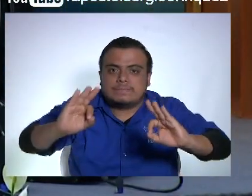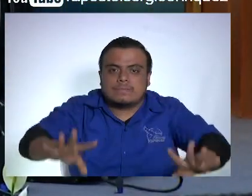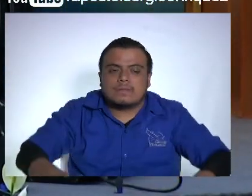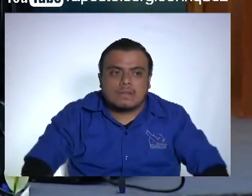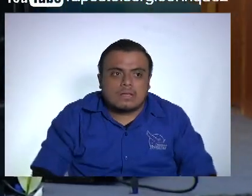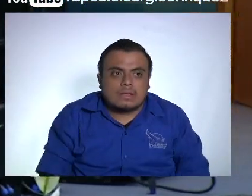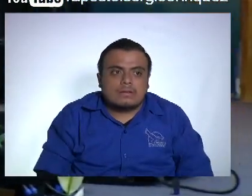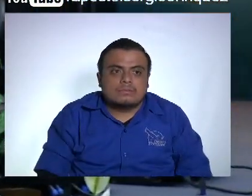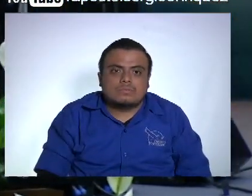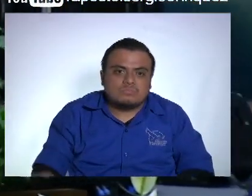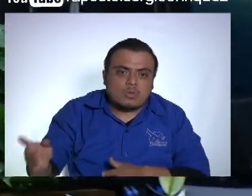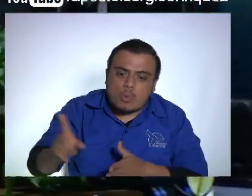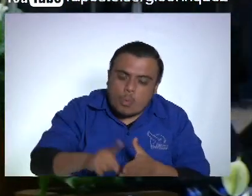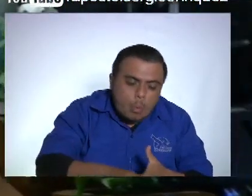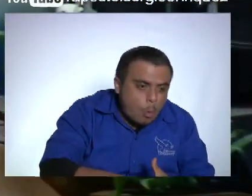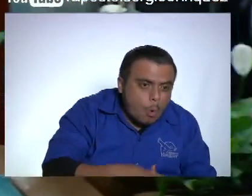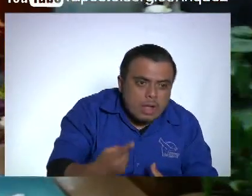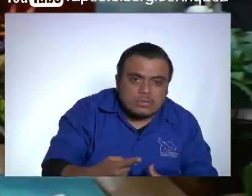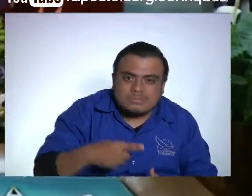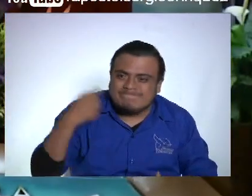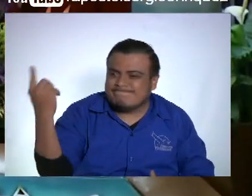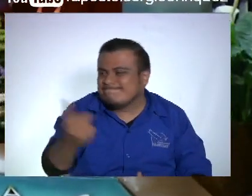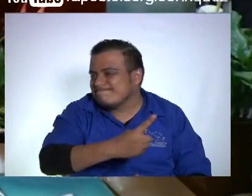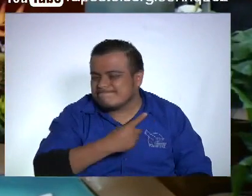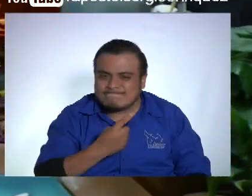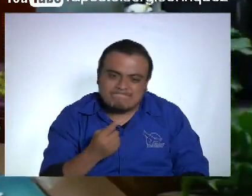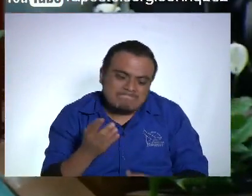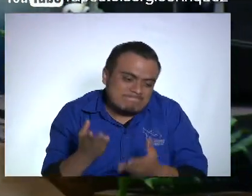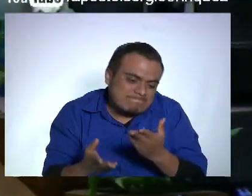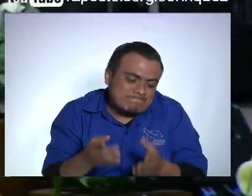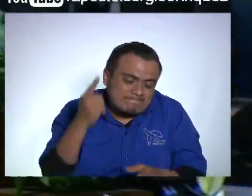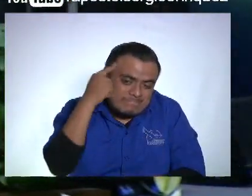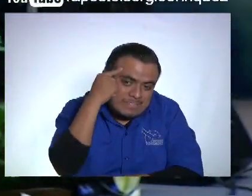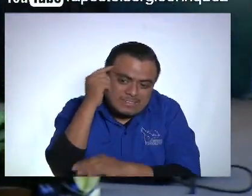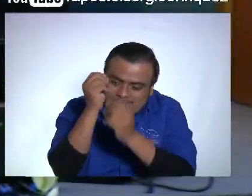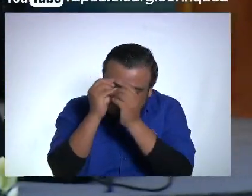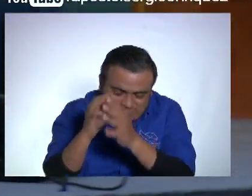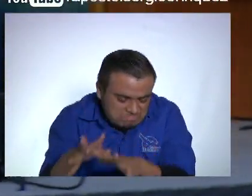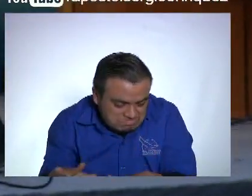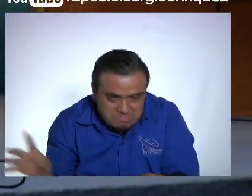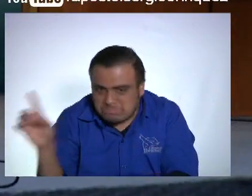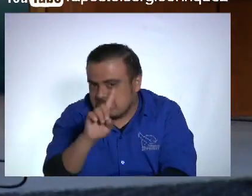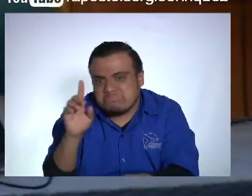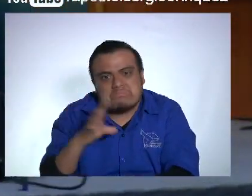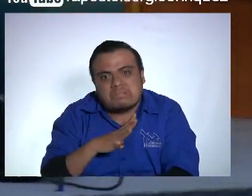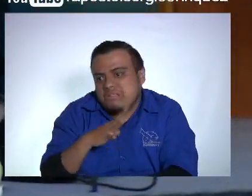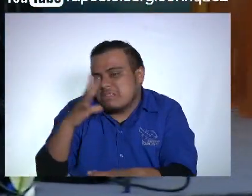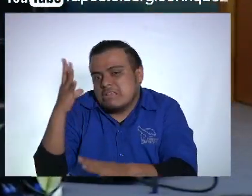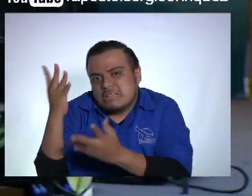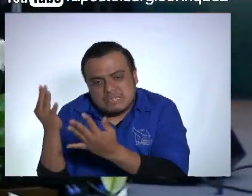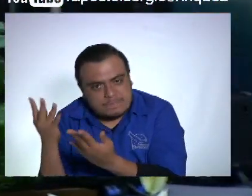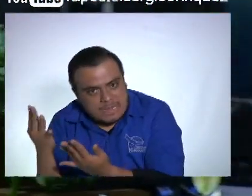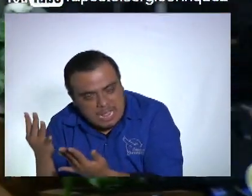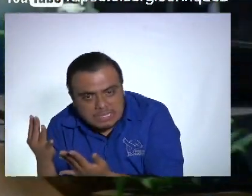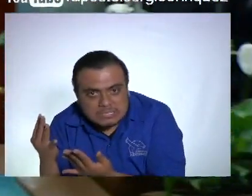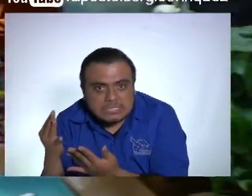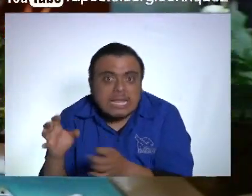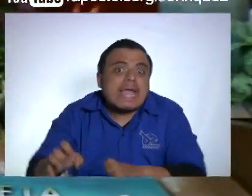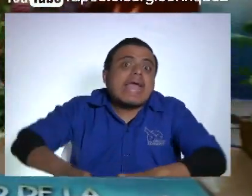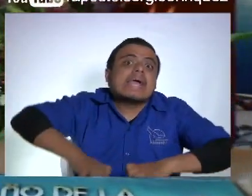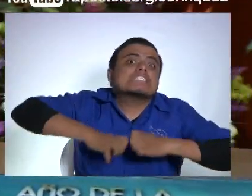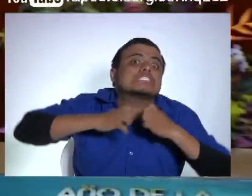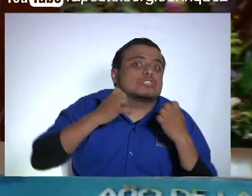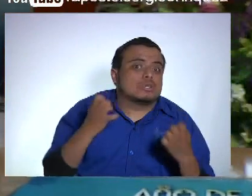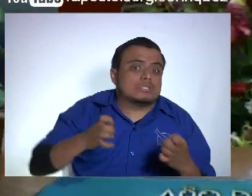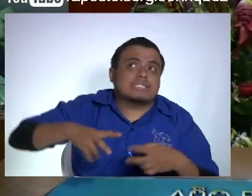Aleluya, cuando ya todo parece terminado, cuando ya no hay esperanza, cuando ya no hay solución humana, aparece la